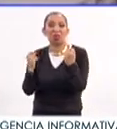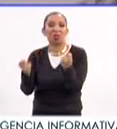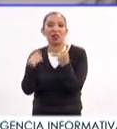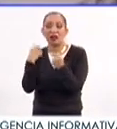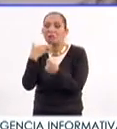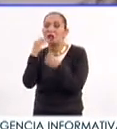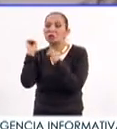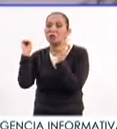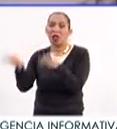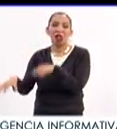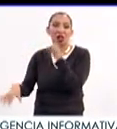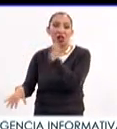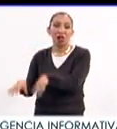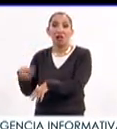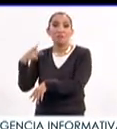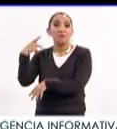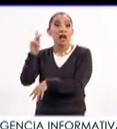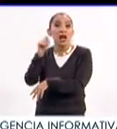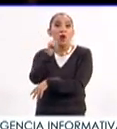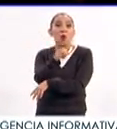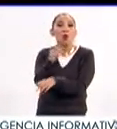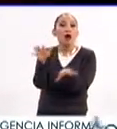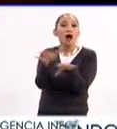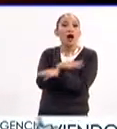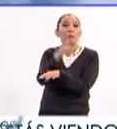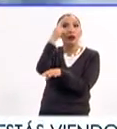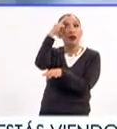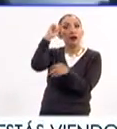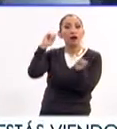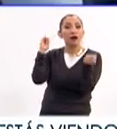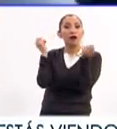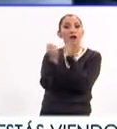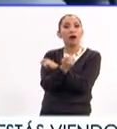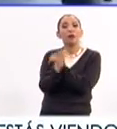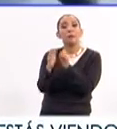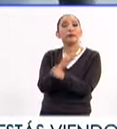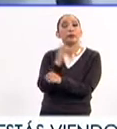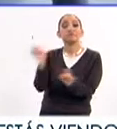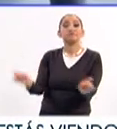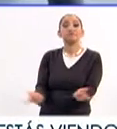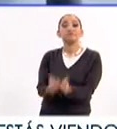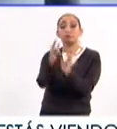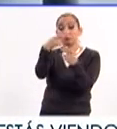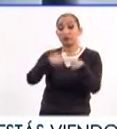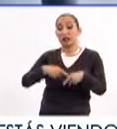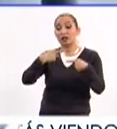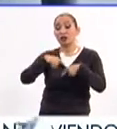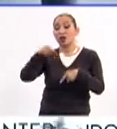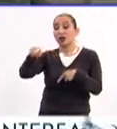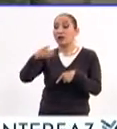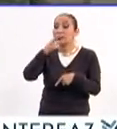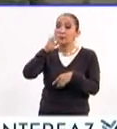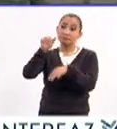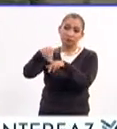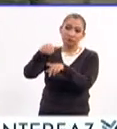los residuos. Y sin embargo, hubo un cambio de paradigma porque de repente hubo gente que les empezó a decir, oiga, pero